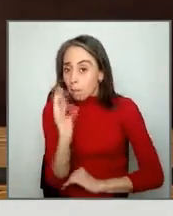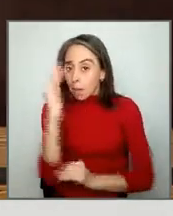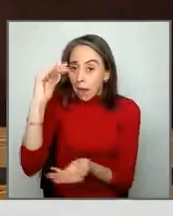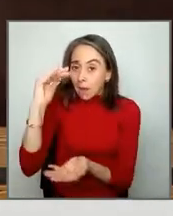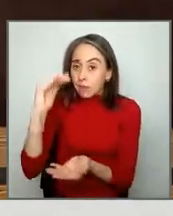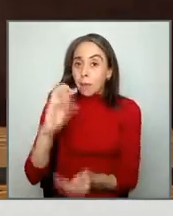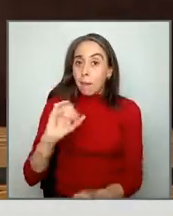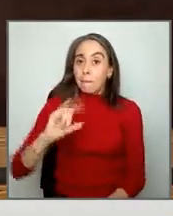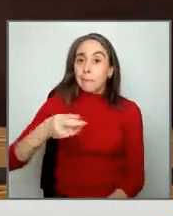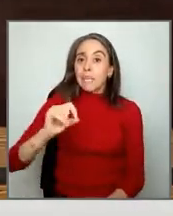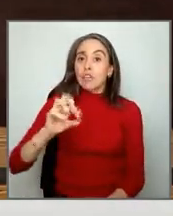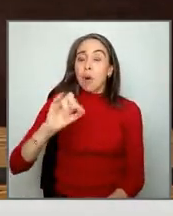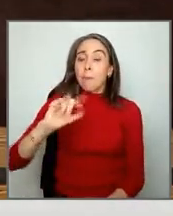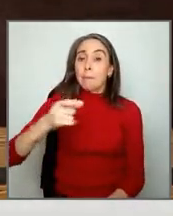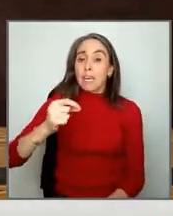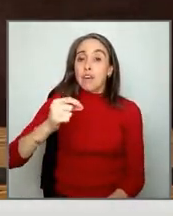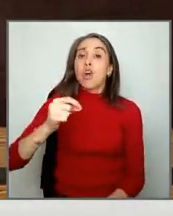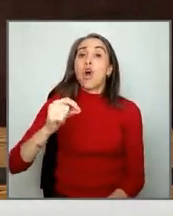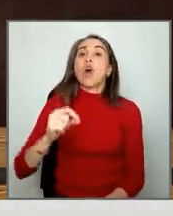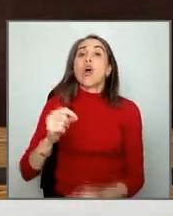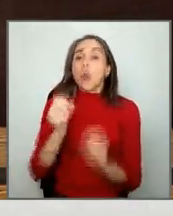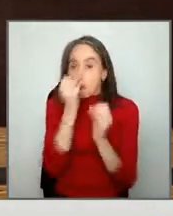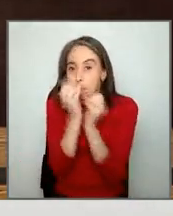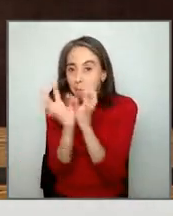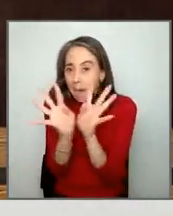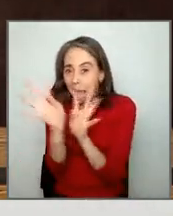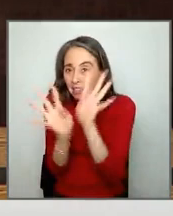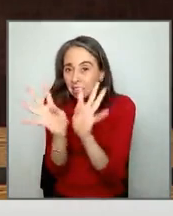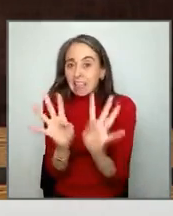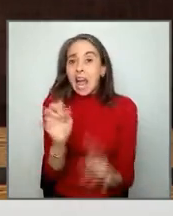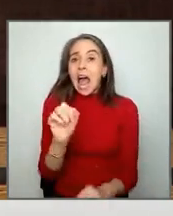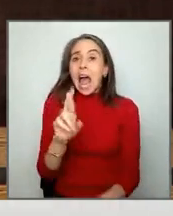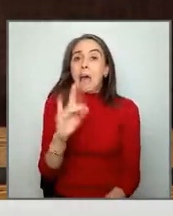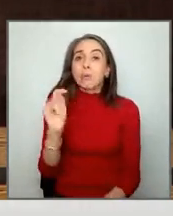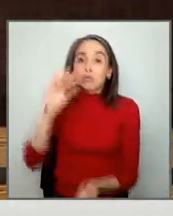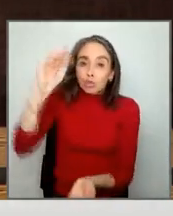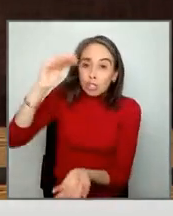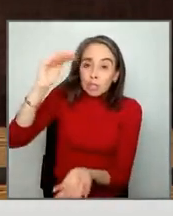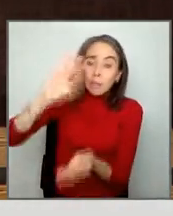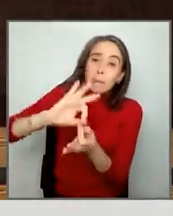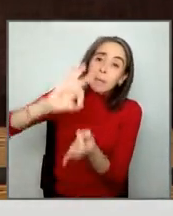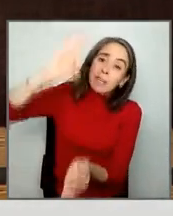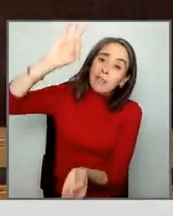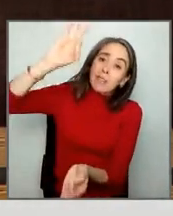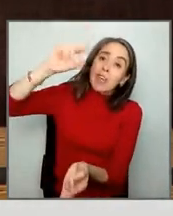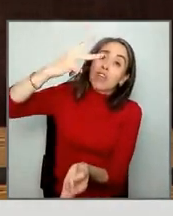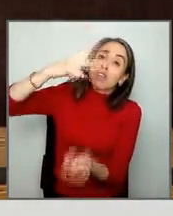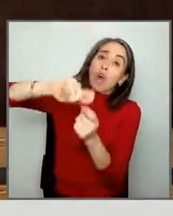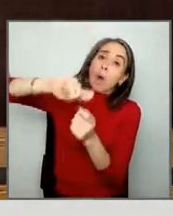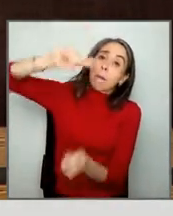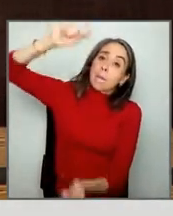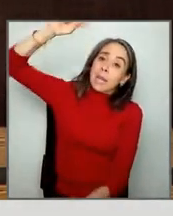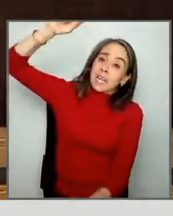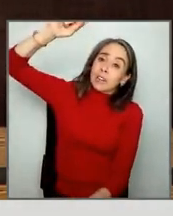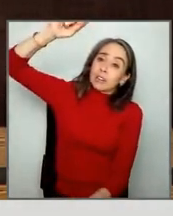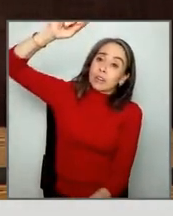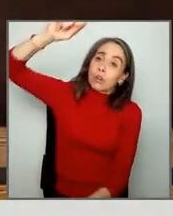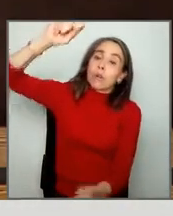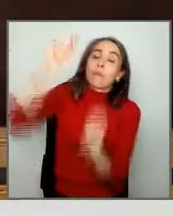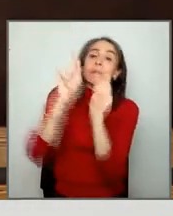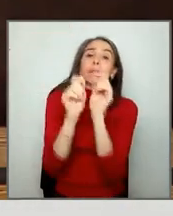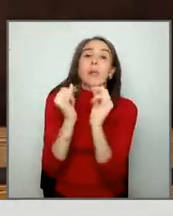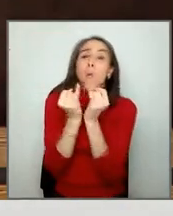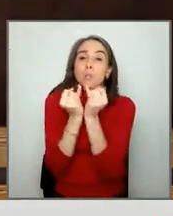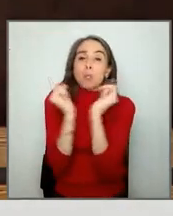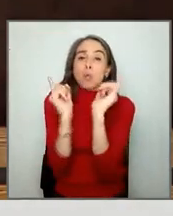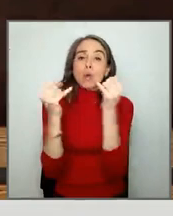pingo este arbusto medía algo así como dos metros de altura tenía ramas del gas flexibles